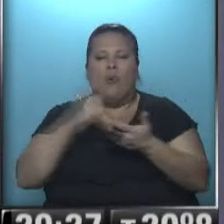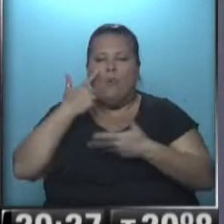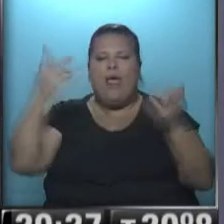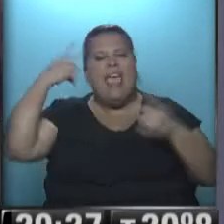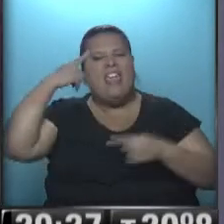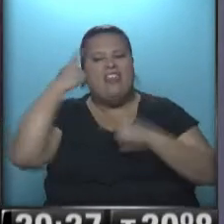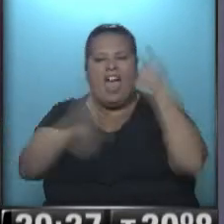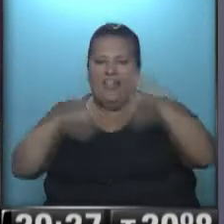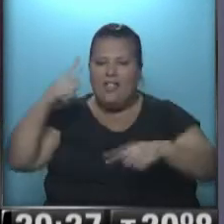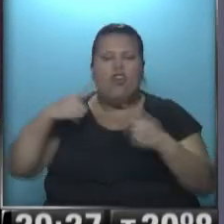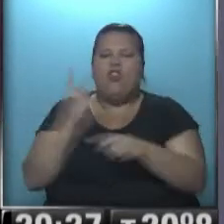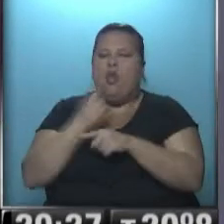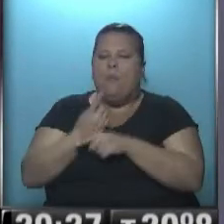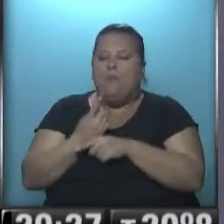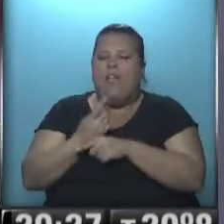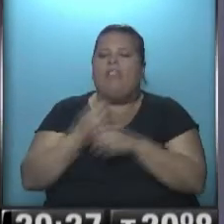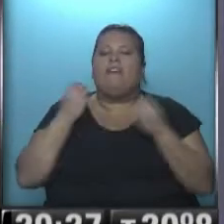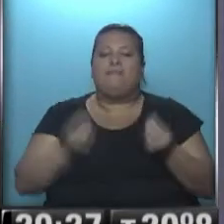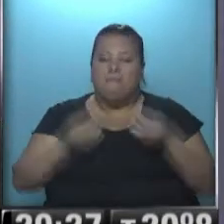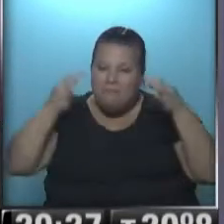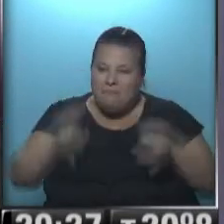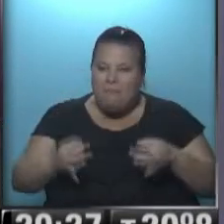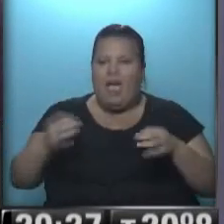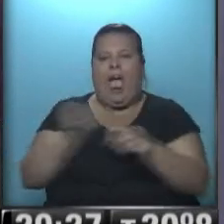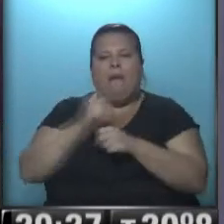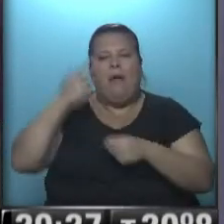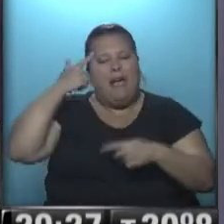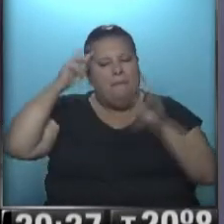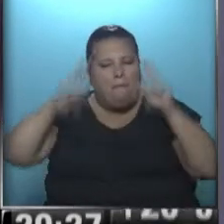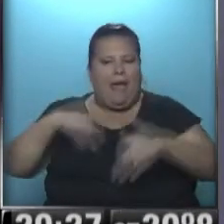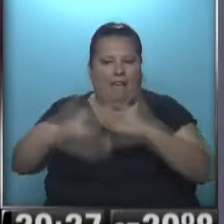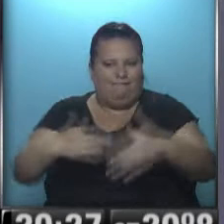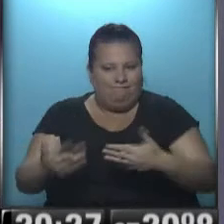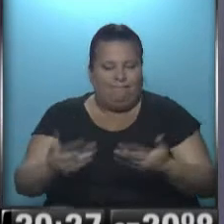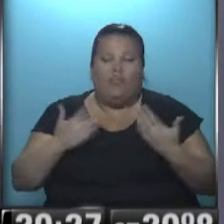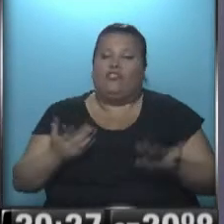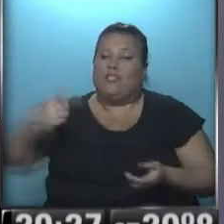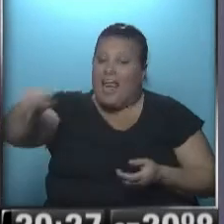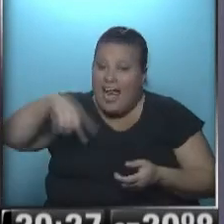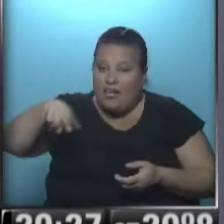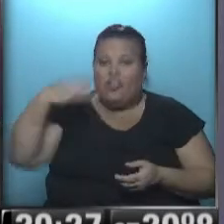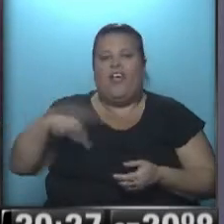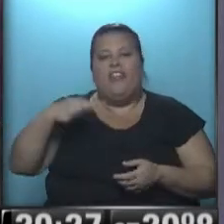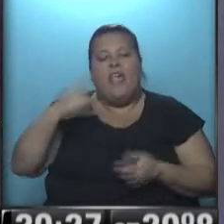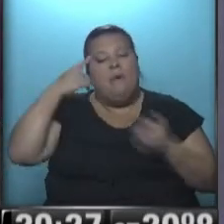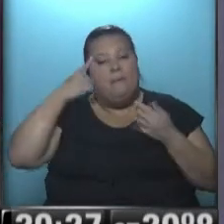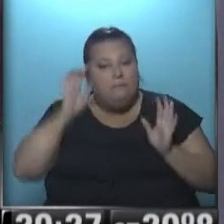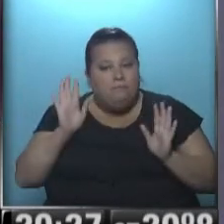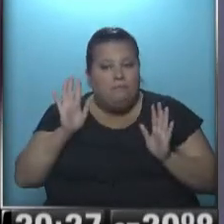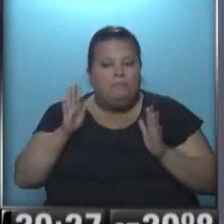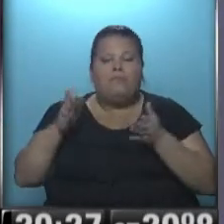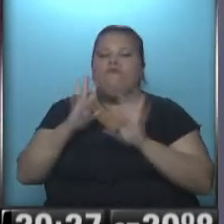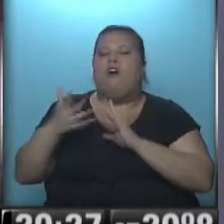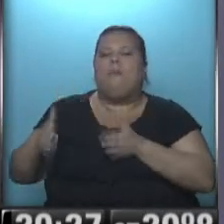ideas, sin capacidad efectiva para concretar ideas en acción. Por lo tanto, ellos tendrán que transitar un